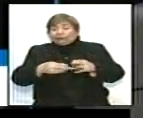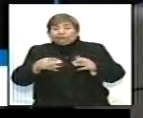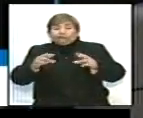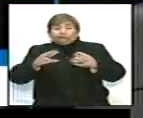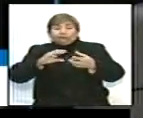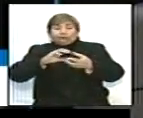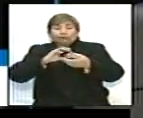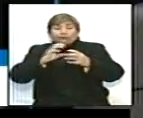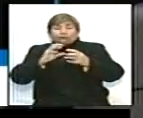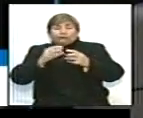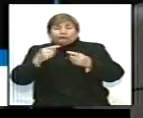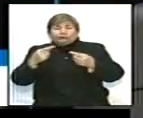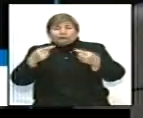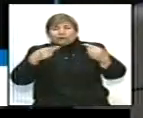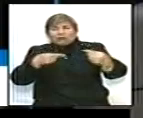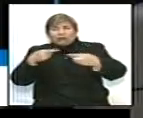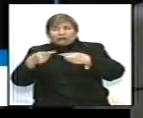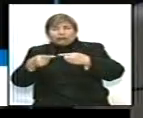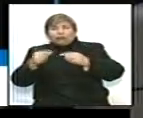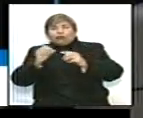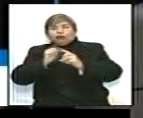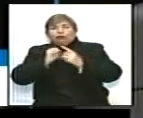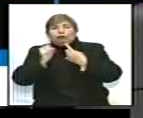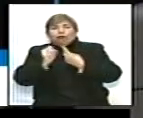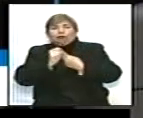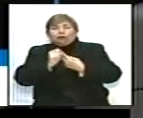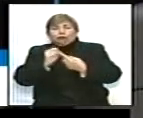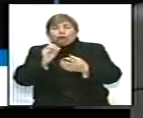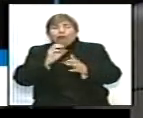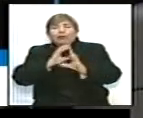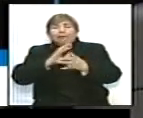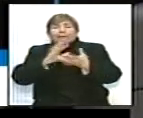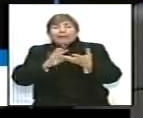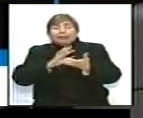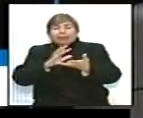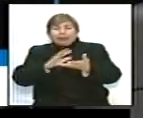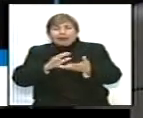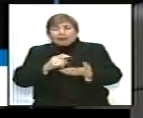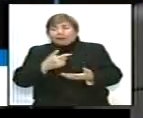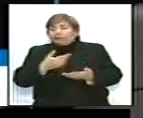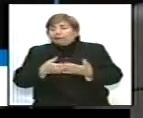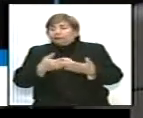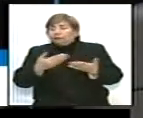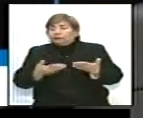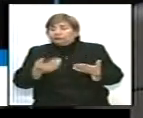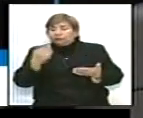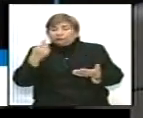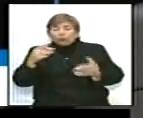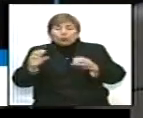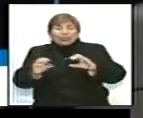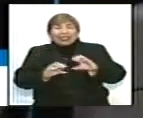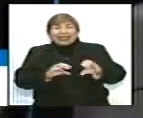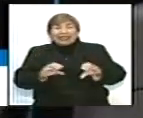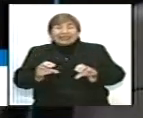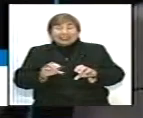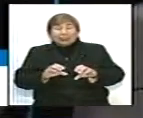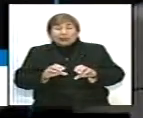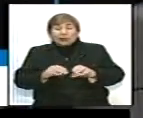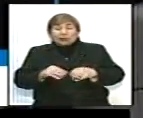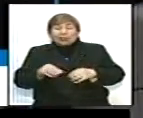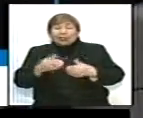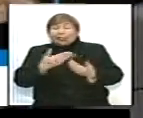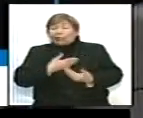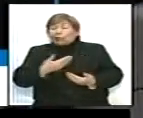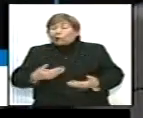conflicto socioambiental, que va a ser radicalizado, presidente, por una acción que el